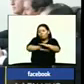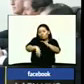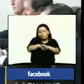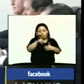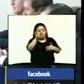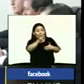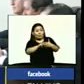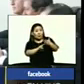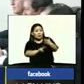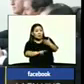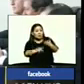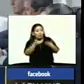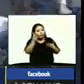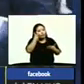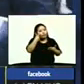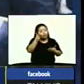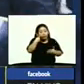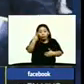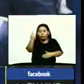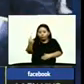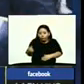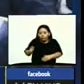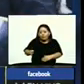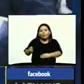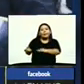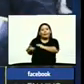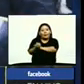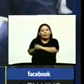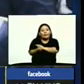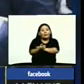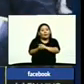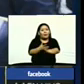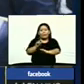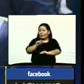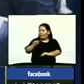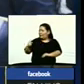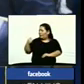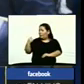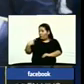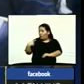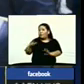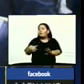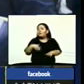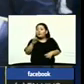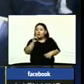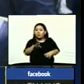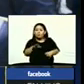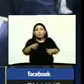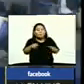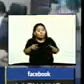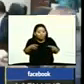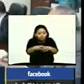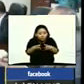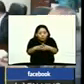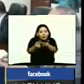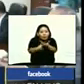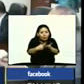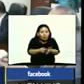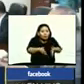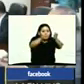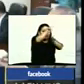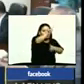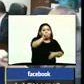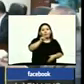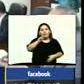y el debido asesoramiento. En las últimas semanas se ha mantenido, o se ha mantenido, mejor dicho, una mesa de diálogo entre la ANEP y el